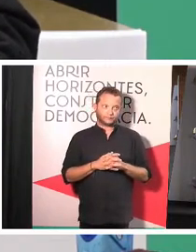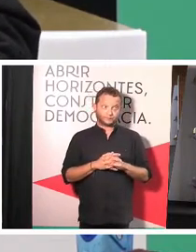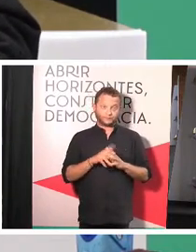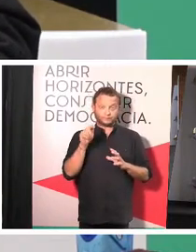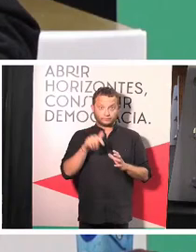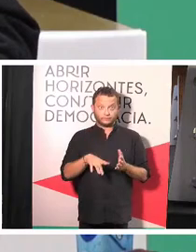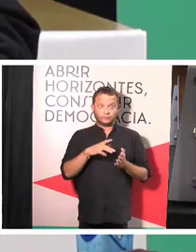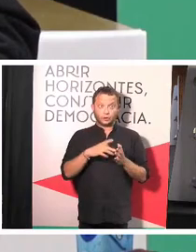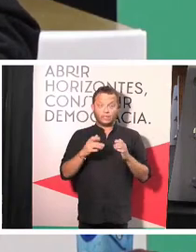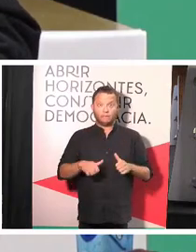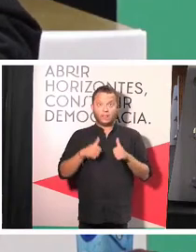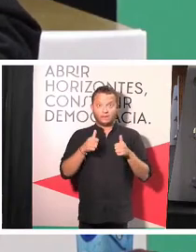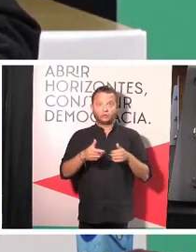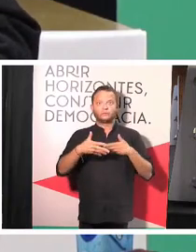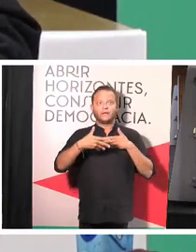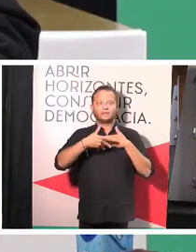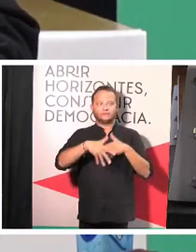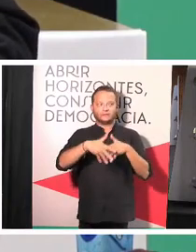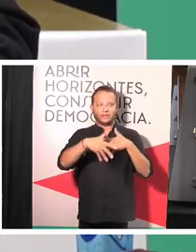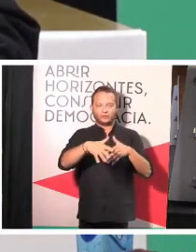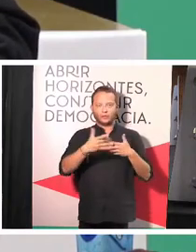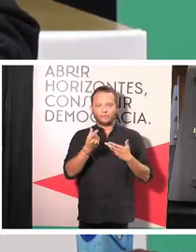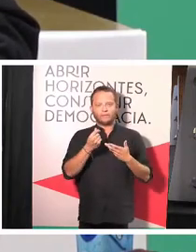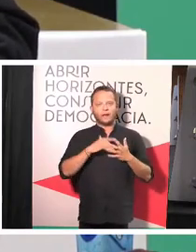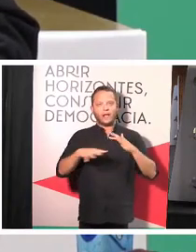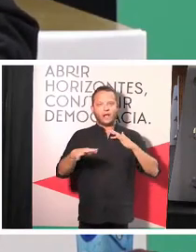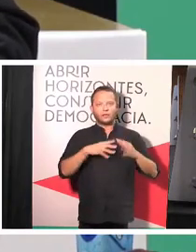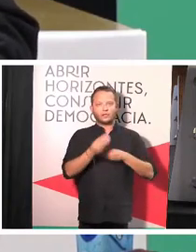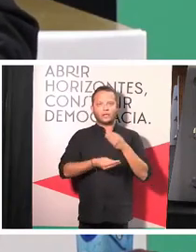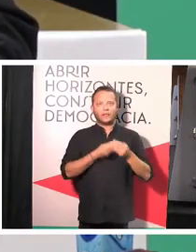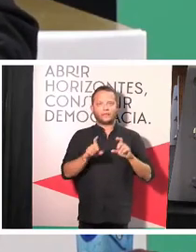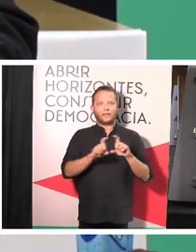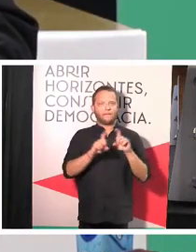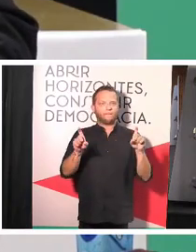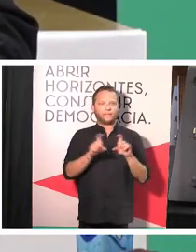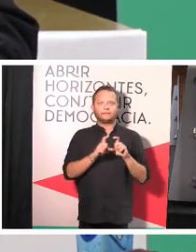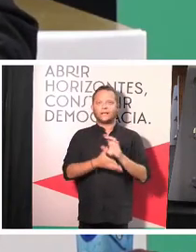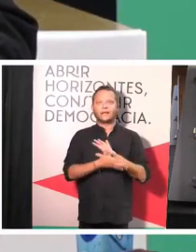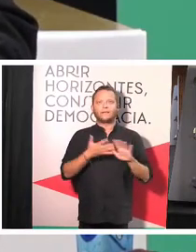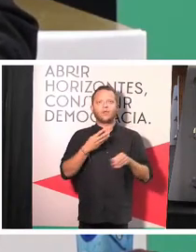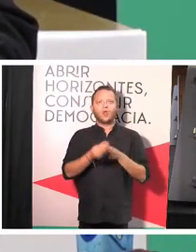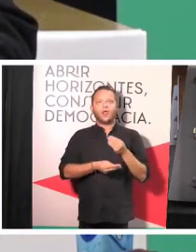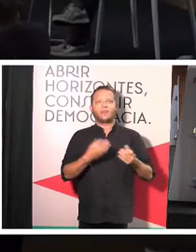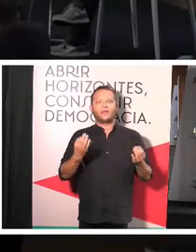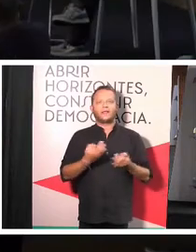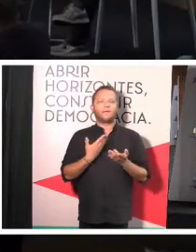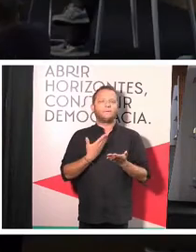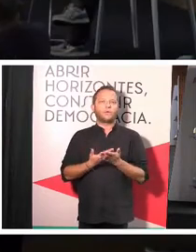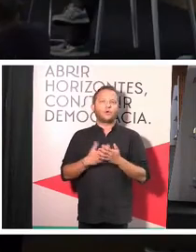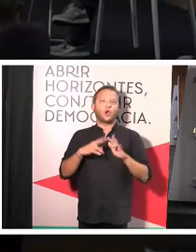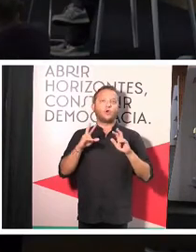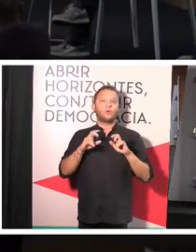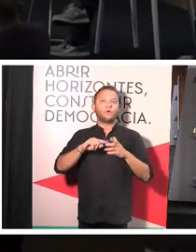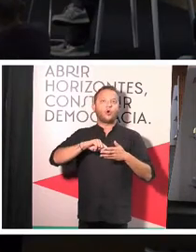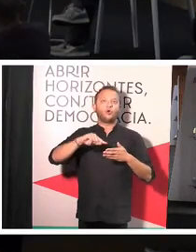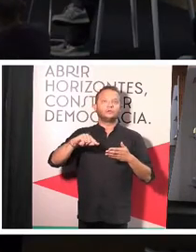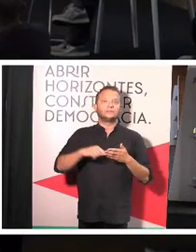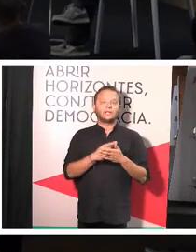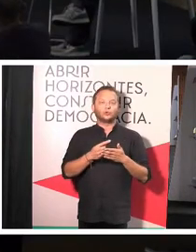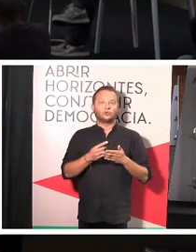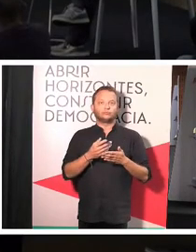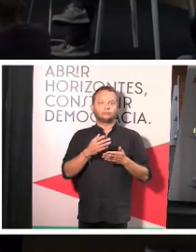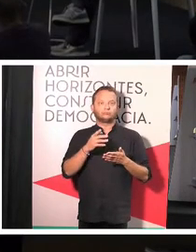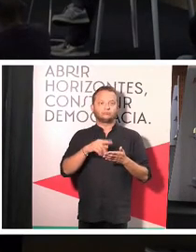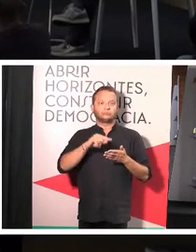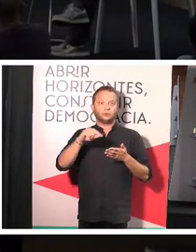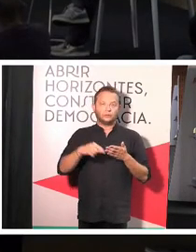Ahí empezamos las primeras manifestaciones y las primeras acciones que toma la empresa enseguida es primero proponer un nuevo contrato que será el TRADE, a través